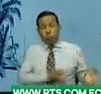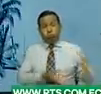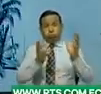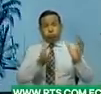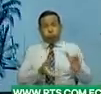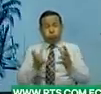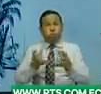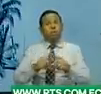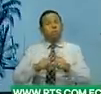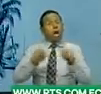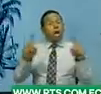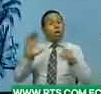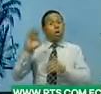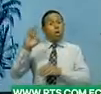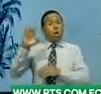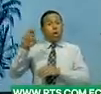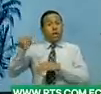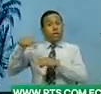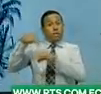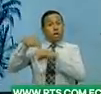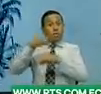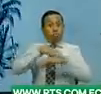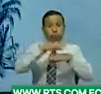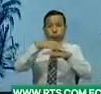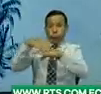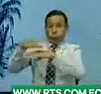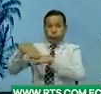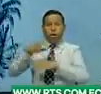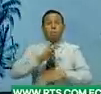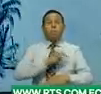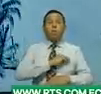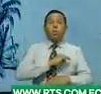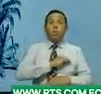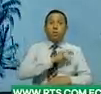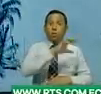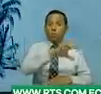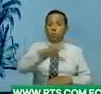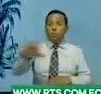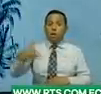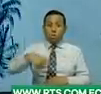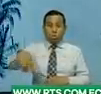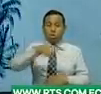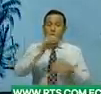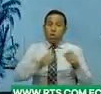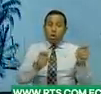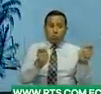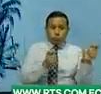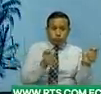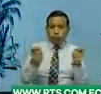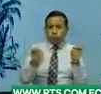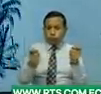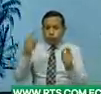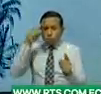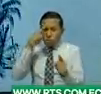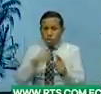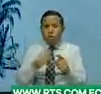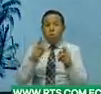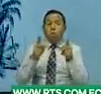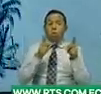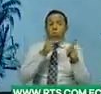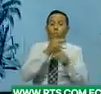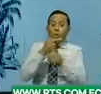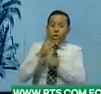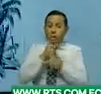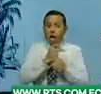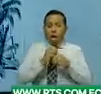a los gobiernos autónomos descentralizados a restringir ciertas actividades para evitar la propagación del COVID-19. La única